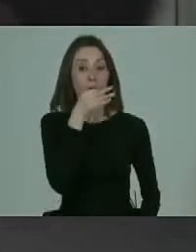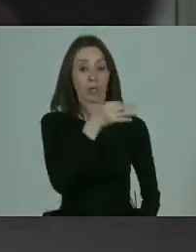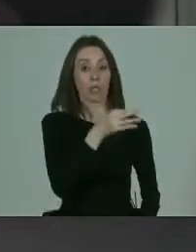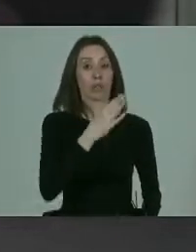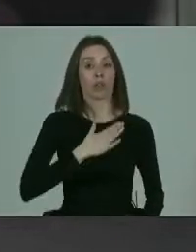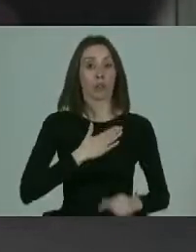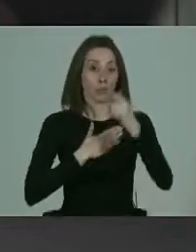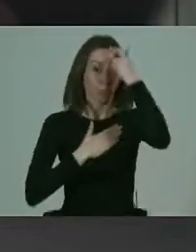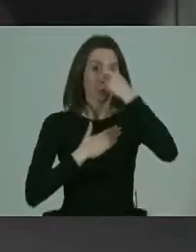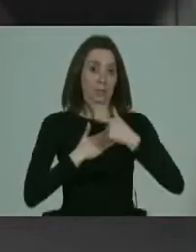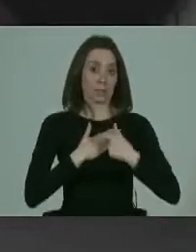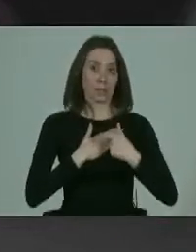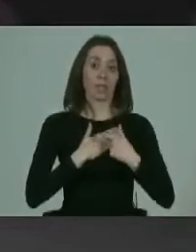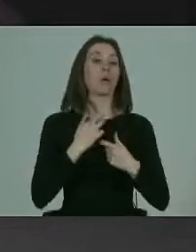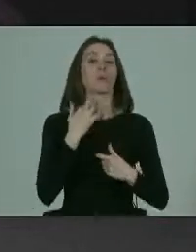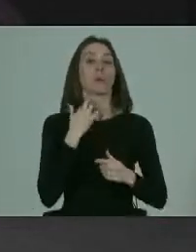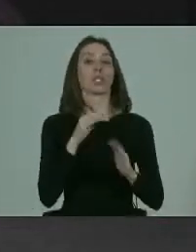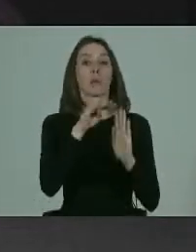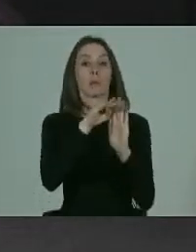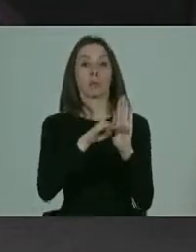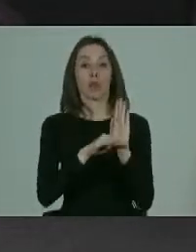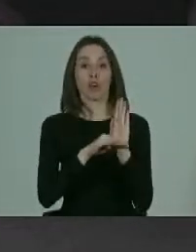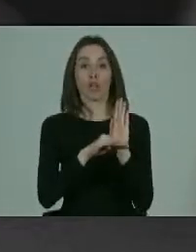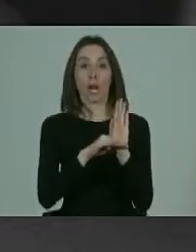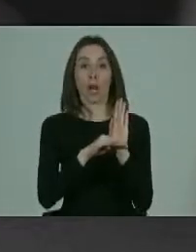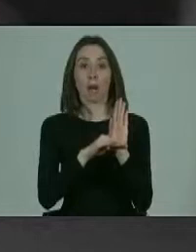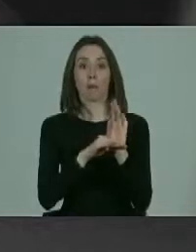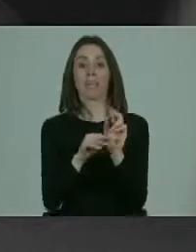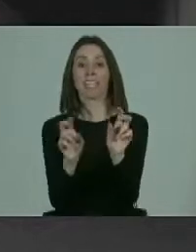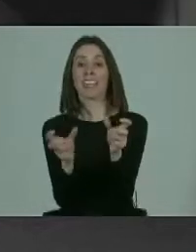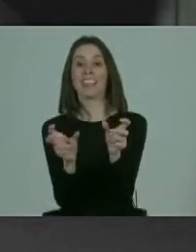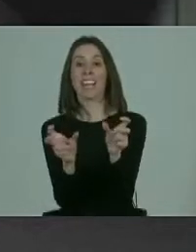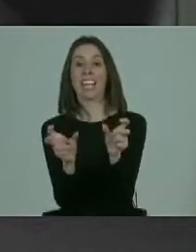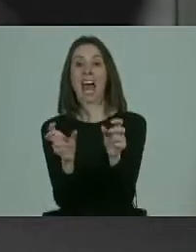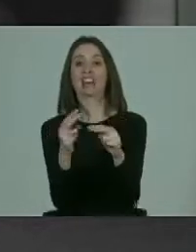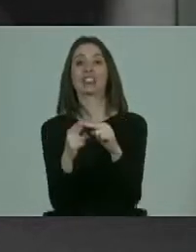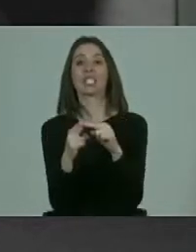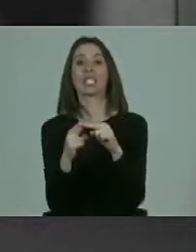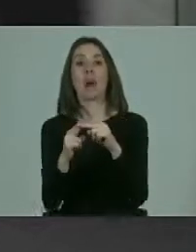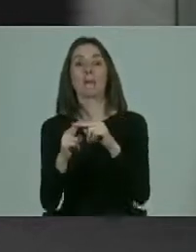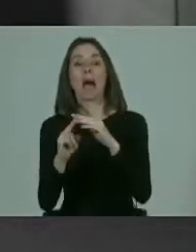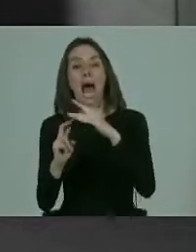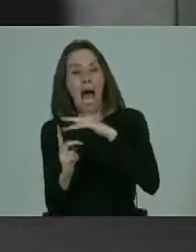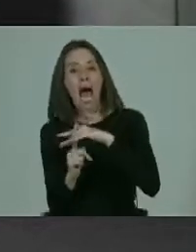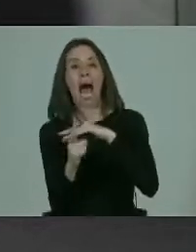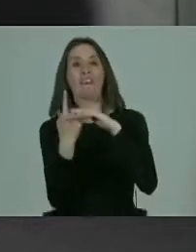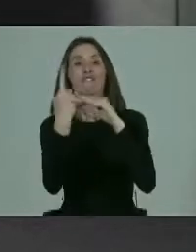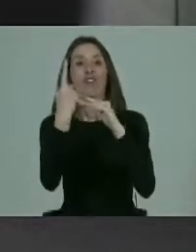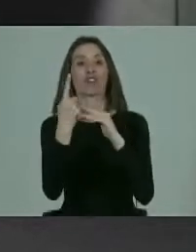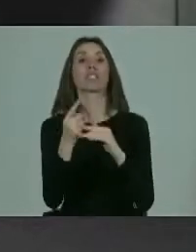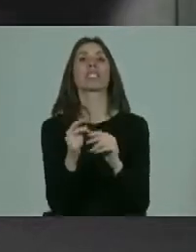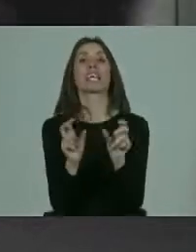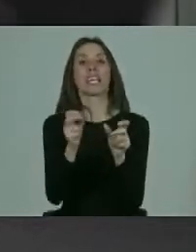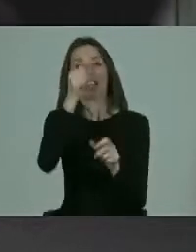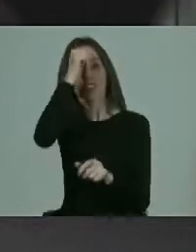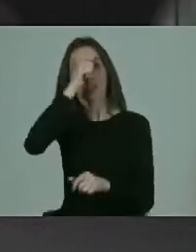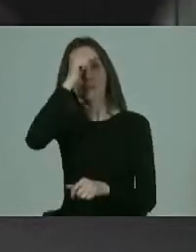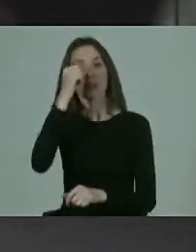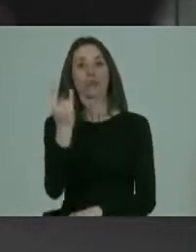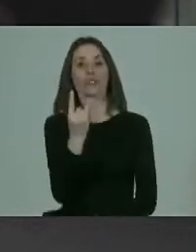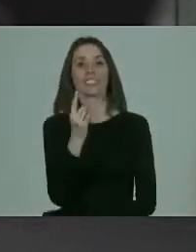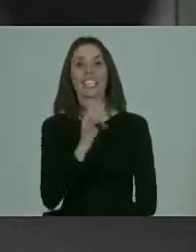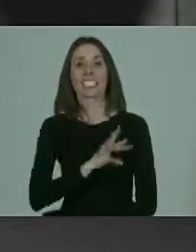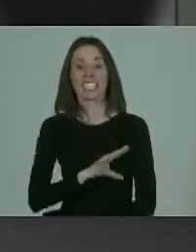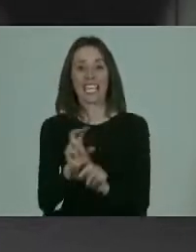a modo personal porque dentro del programa que tenemos que saliendo a flote que va a dar los días domingo por radio universidad de chile para que lo escuchen